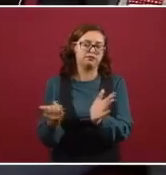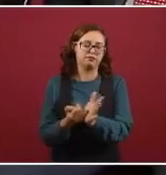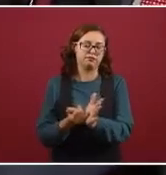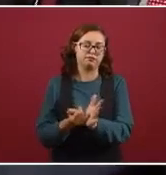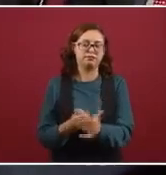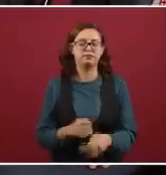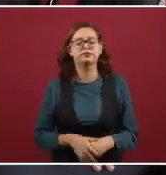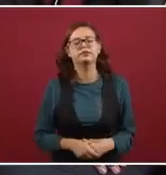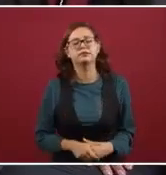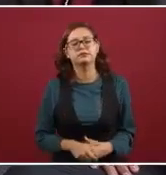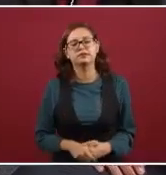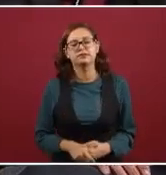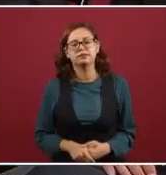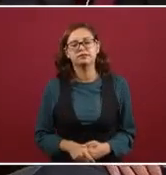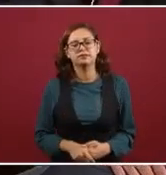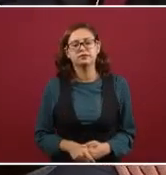mineras.